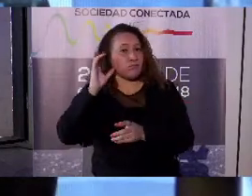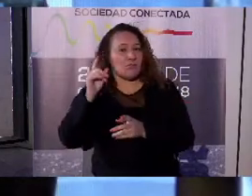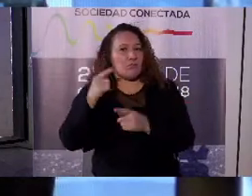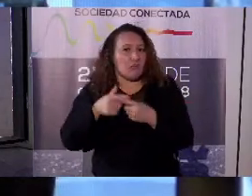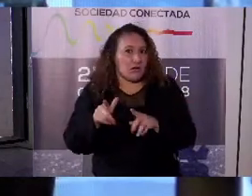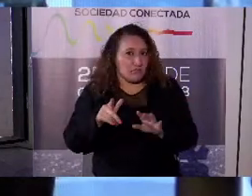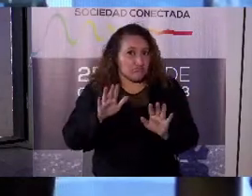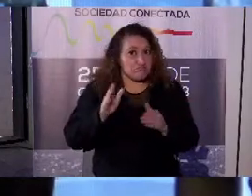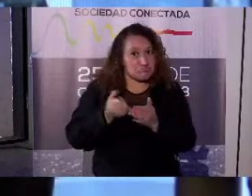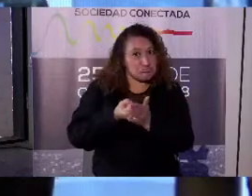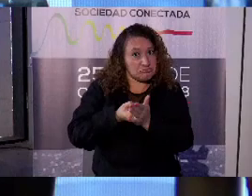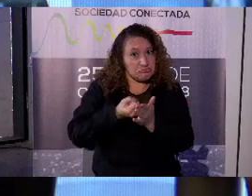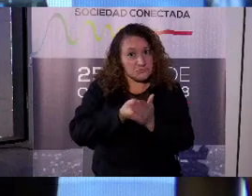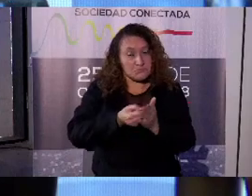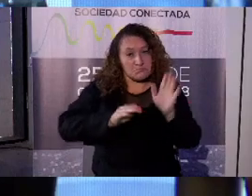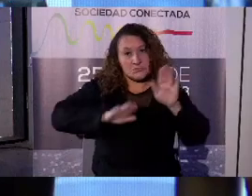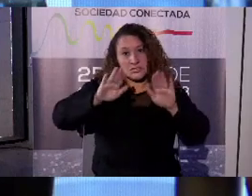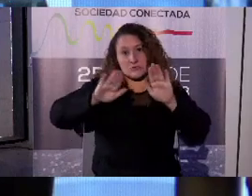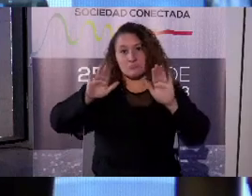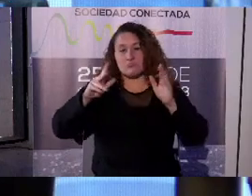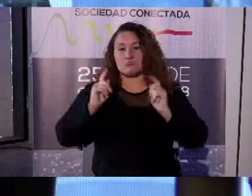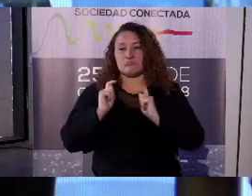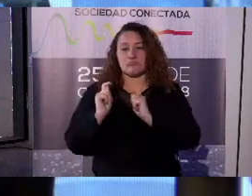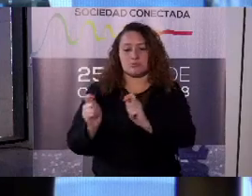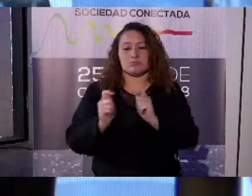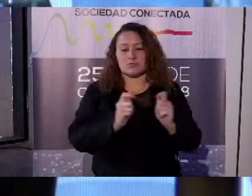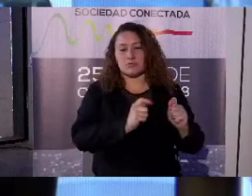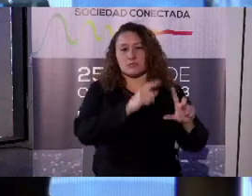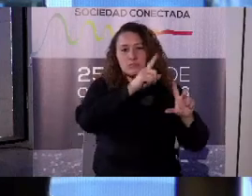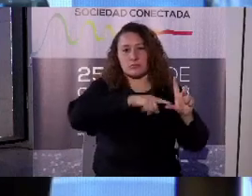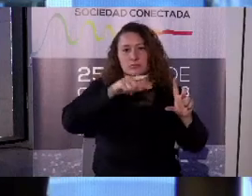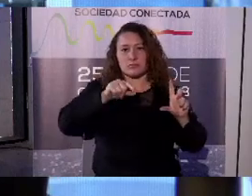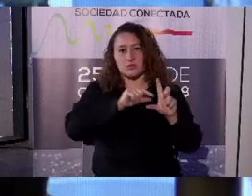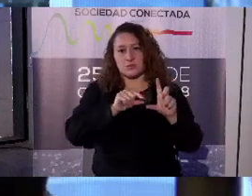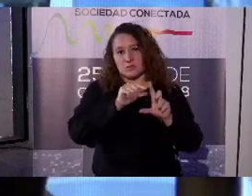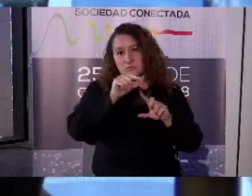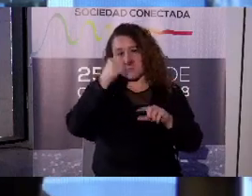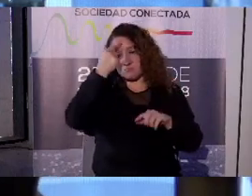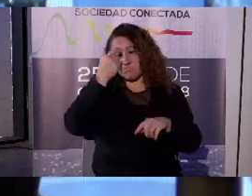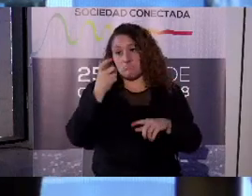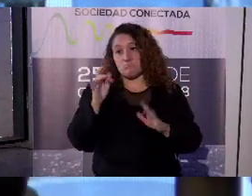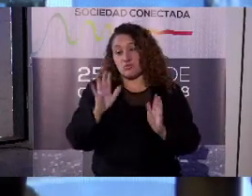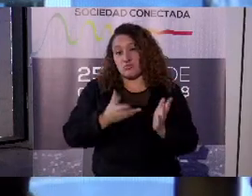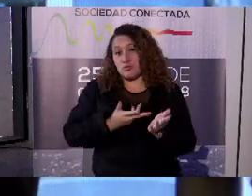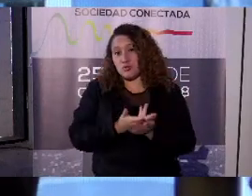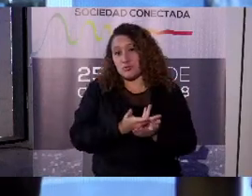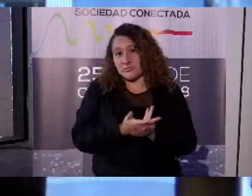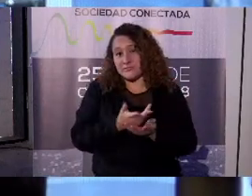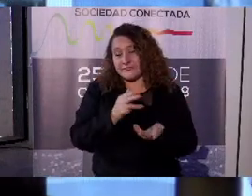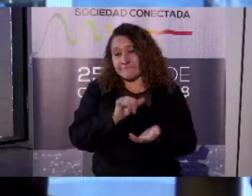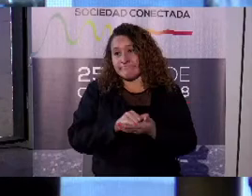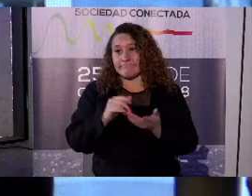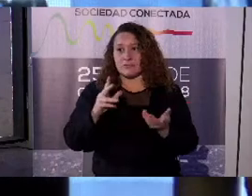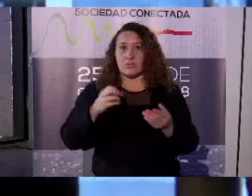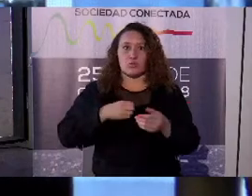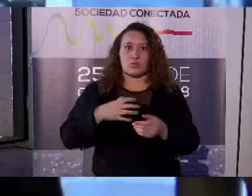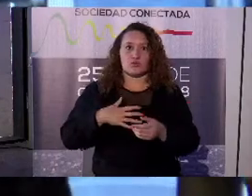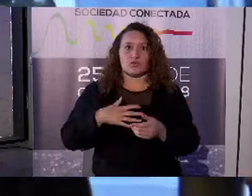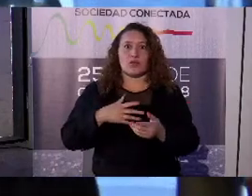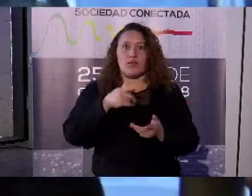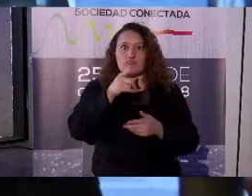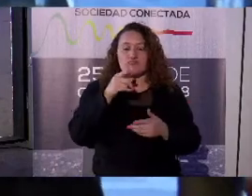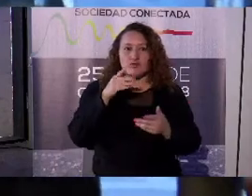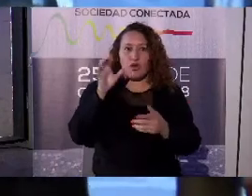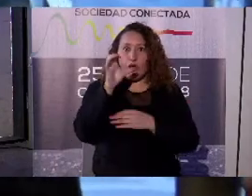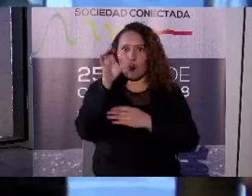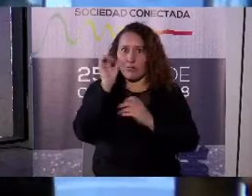implementar escenarios innovadores para asignar espectro desde mi perspectiva sería la recomendación y la oportunidad porque podría guiar a los demás